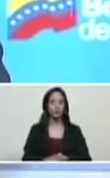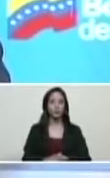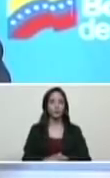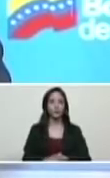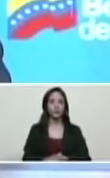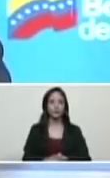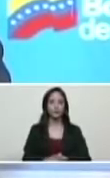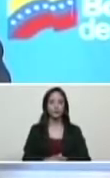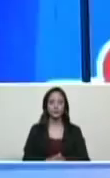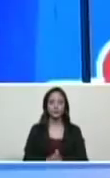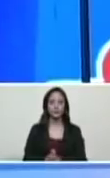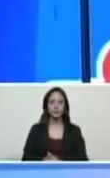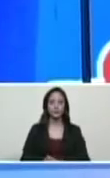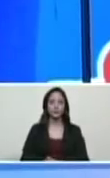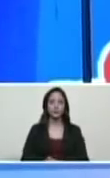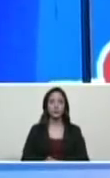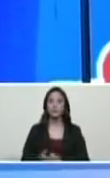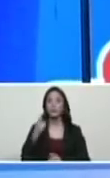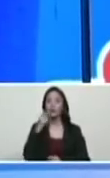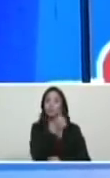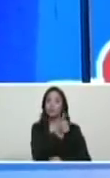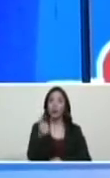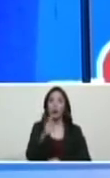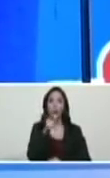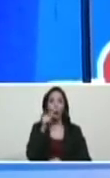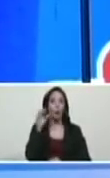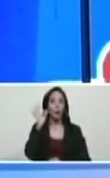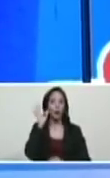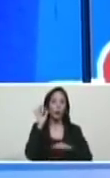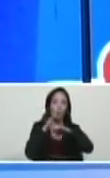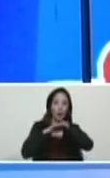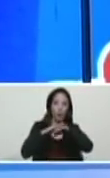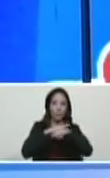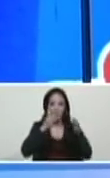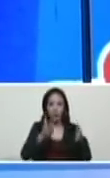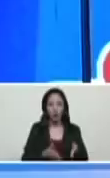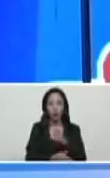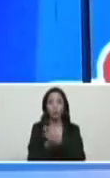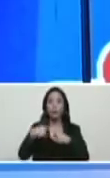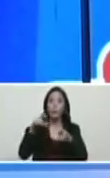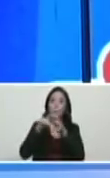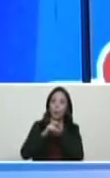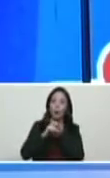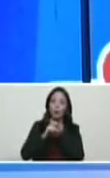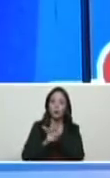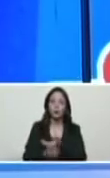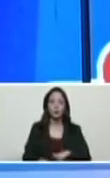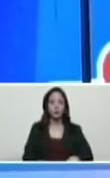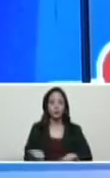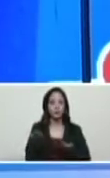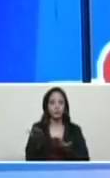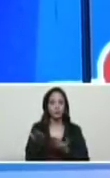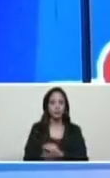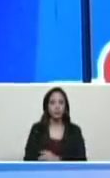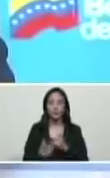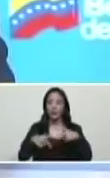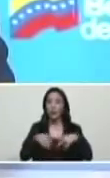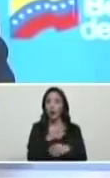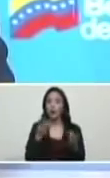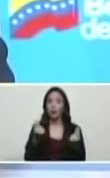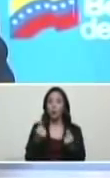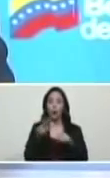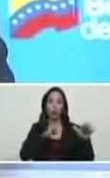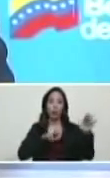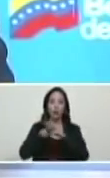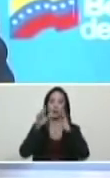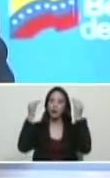Lugo, ministros, ministras, primera combatiente. Bueno, esta es la edición número 13